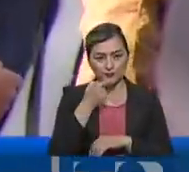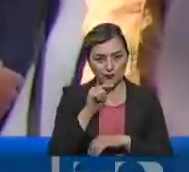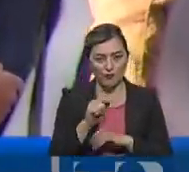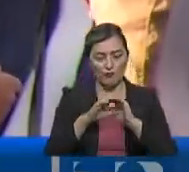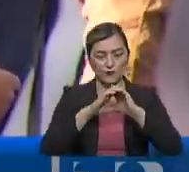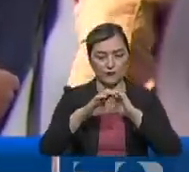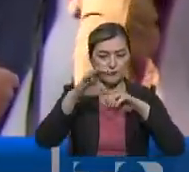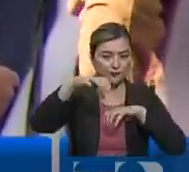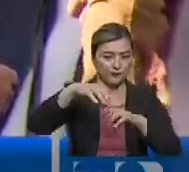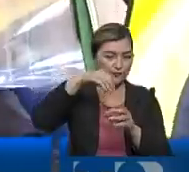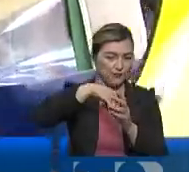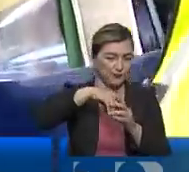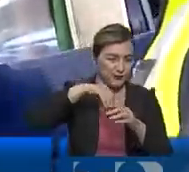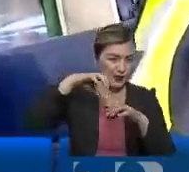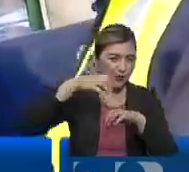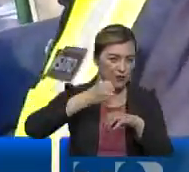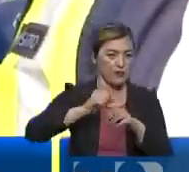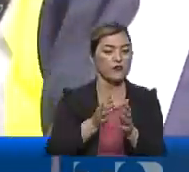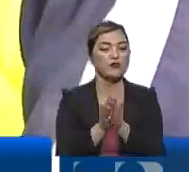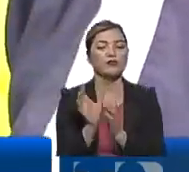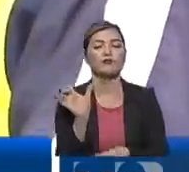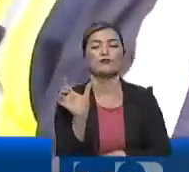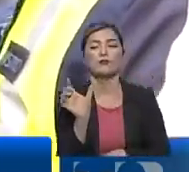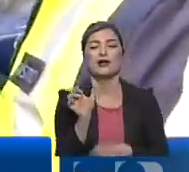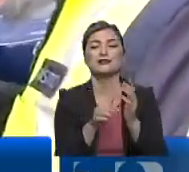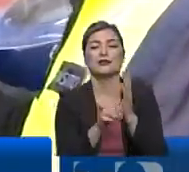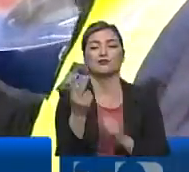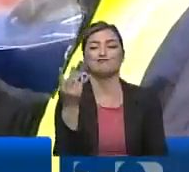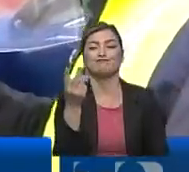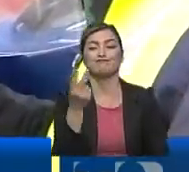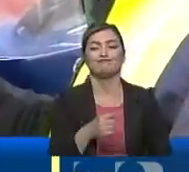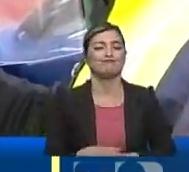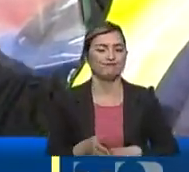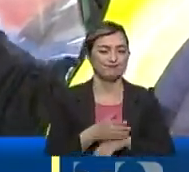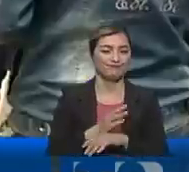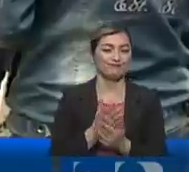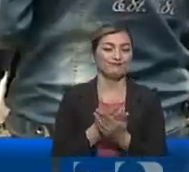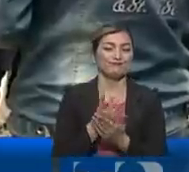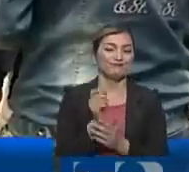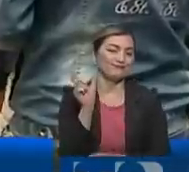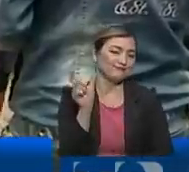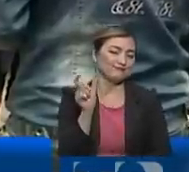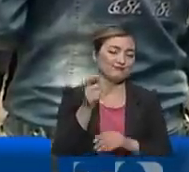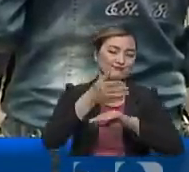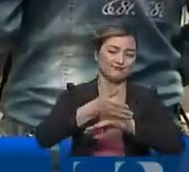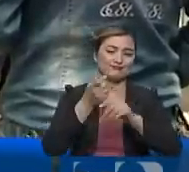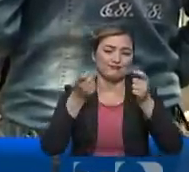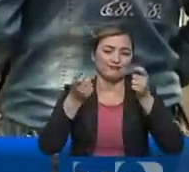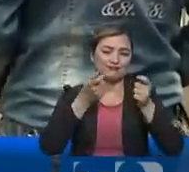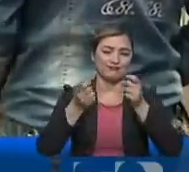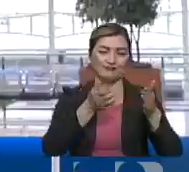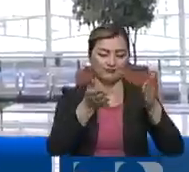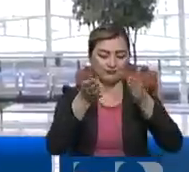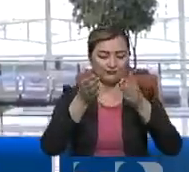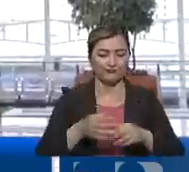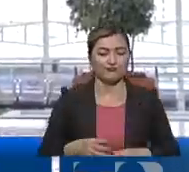inter e intraprovincial solicitarán a los usuarios el documento con la cédula antes de la venta del boleto y luego se realizarán controles en las